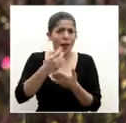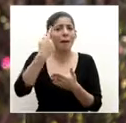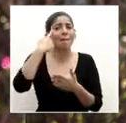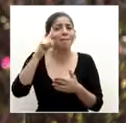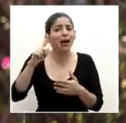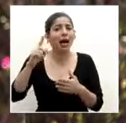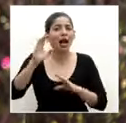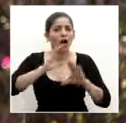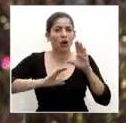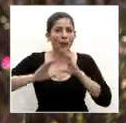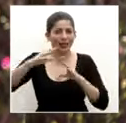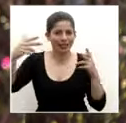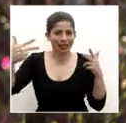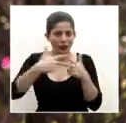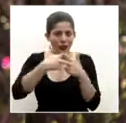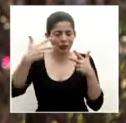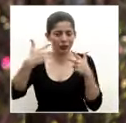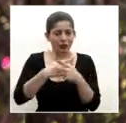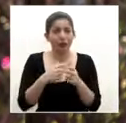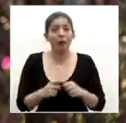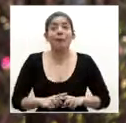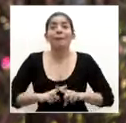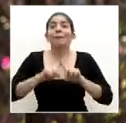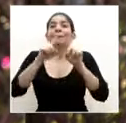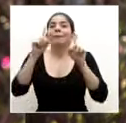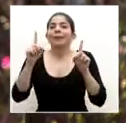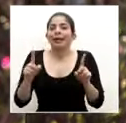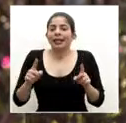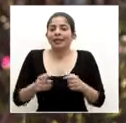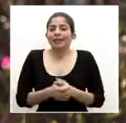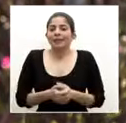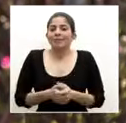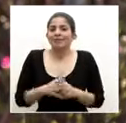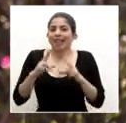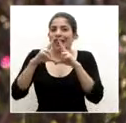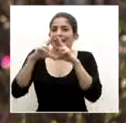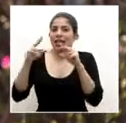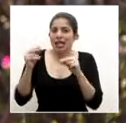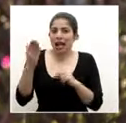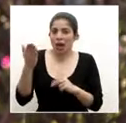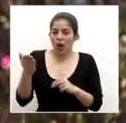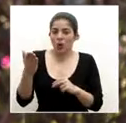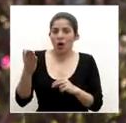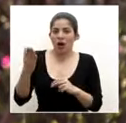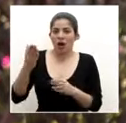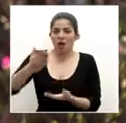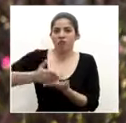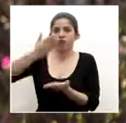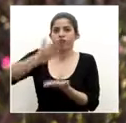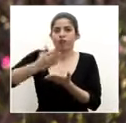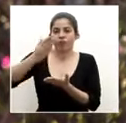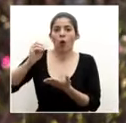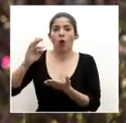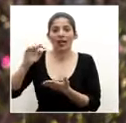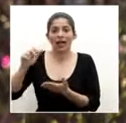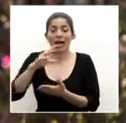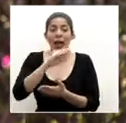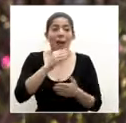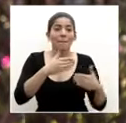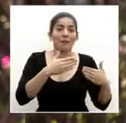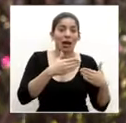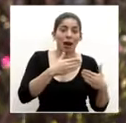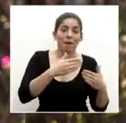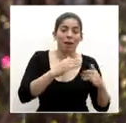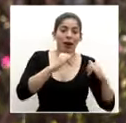la actividad comercial. Sin embargo, ni Nicaragua, con el bloqueo ordenado por Ortega, ni Panamá, con el bloqueo